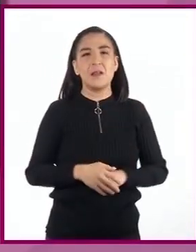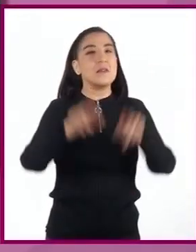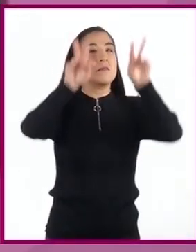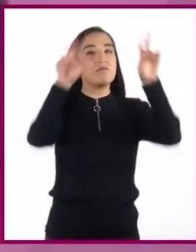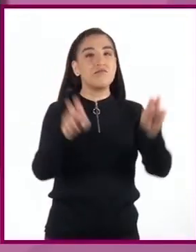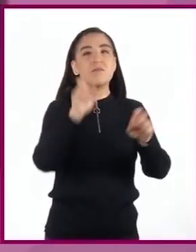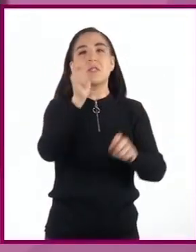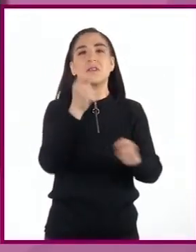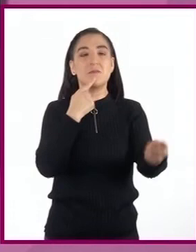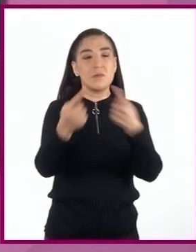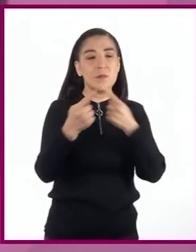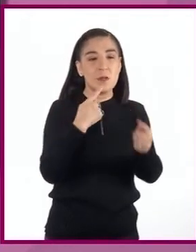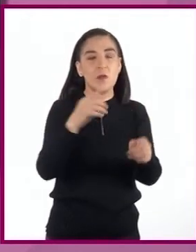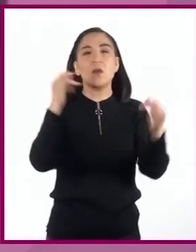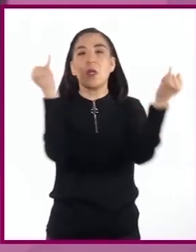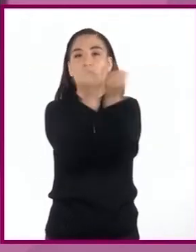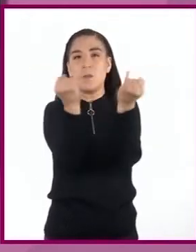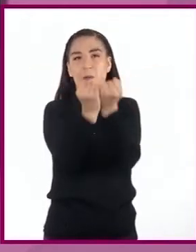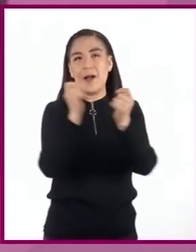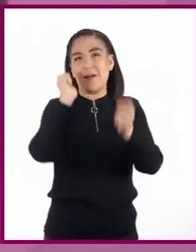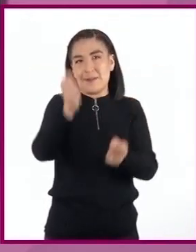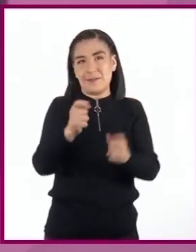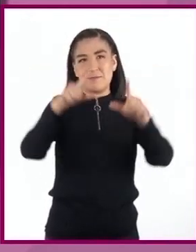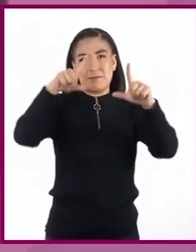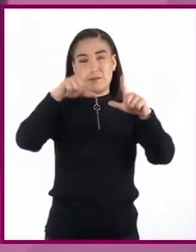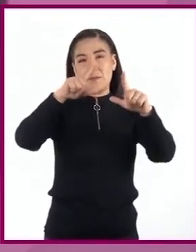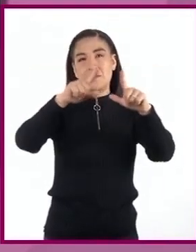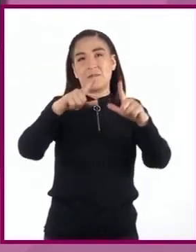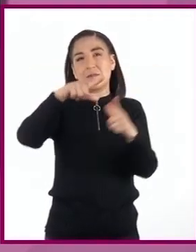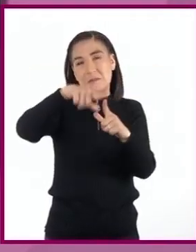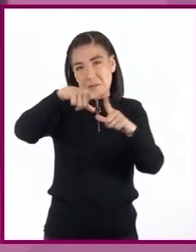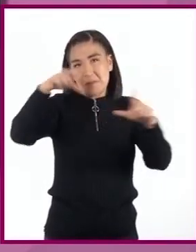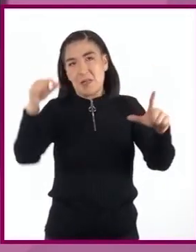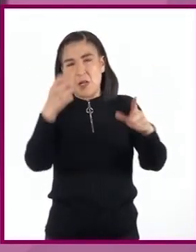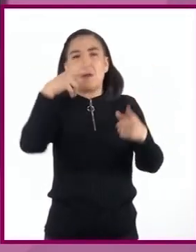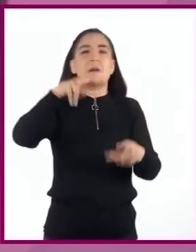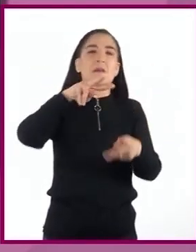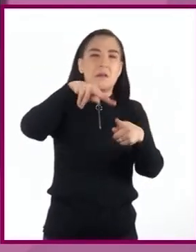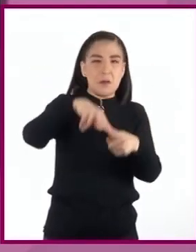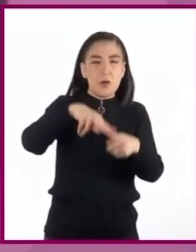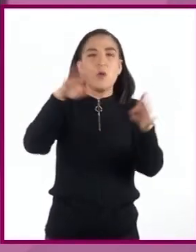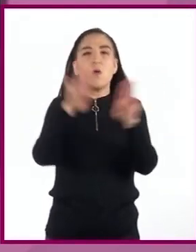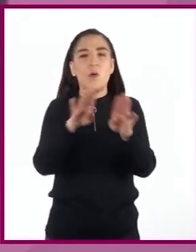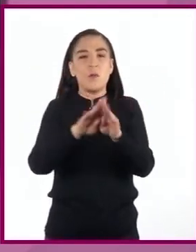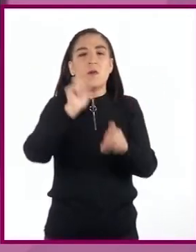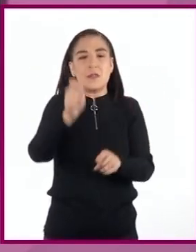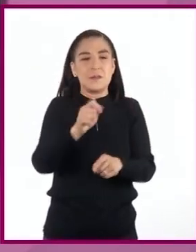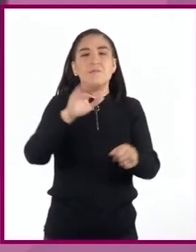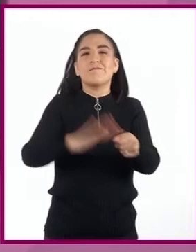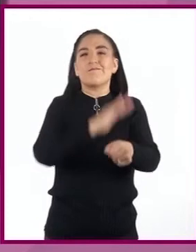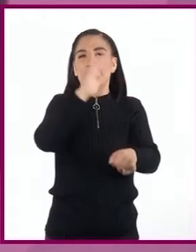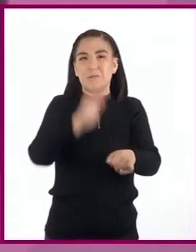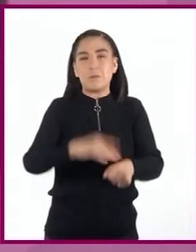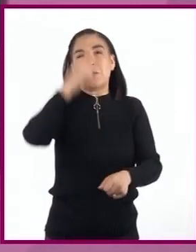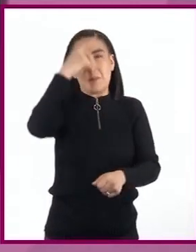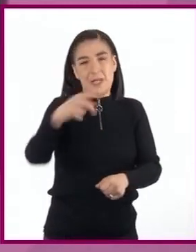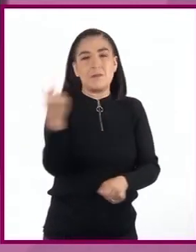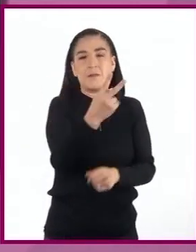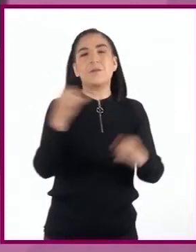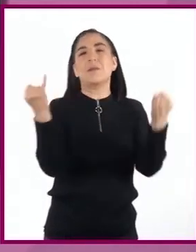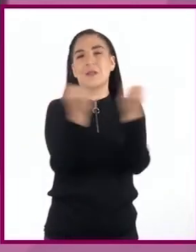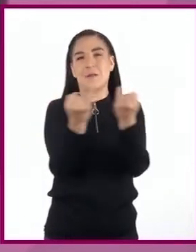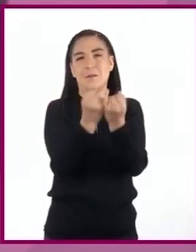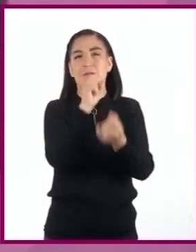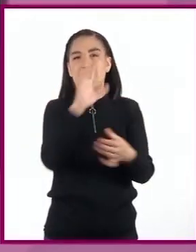criterios de congruencia de triángulos a las condiciones mínimas que los triángulos deben cumplir para que sean congruentes entre